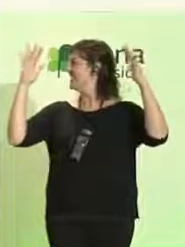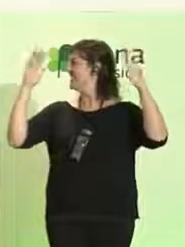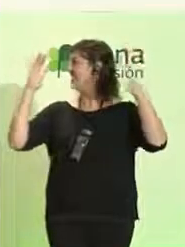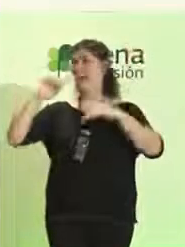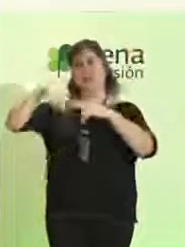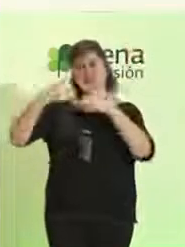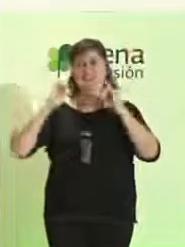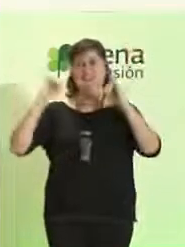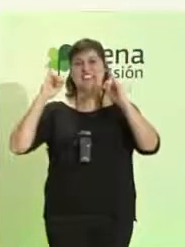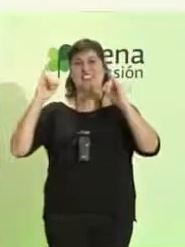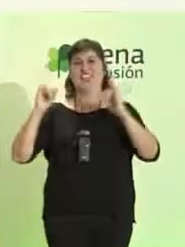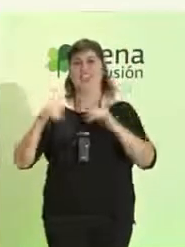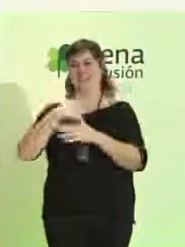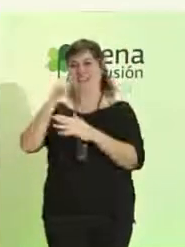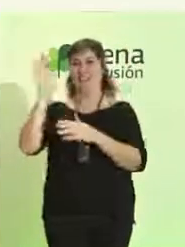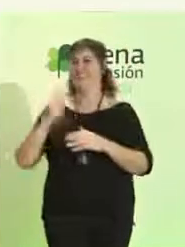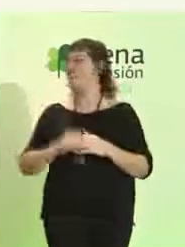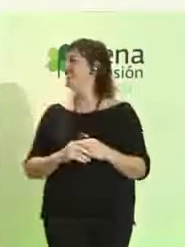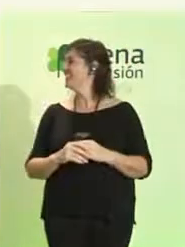Por ahí.